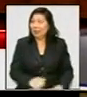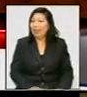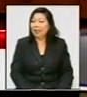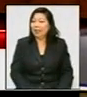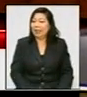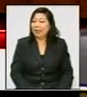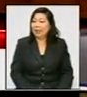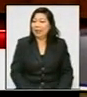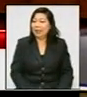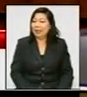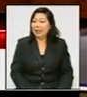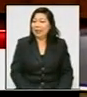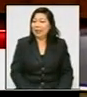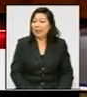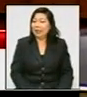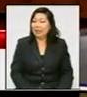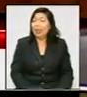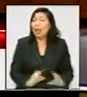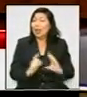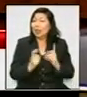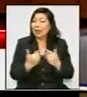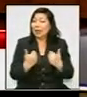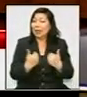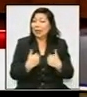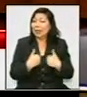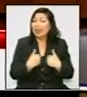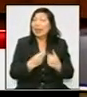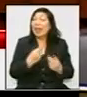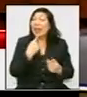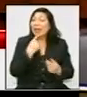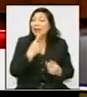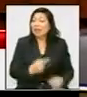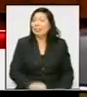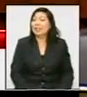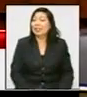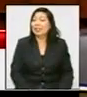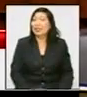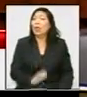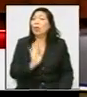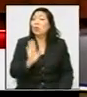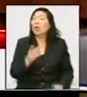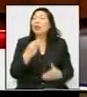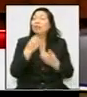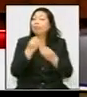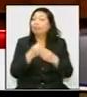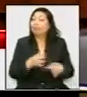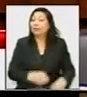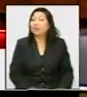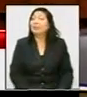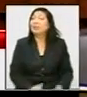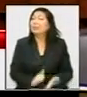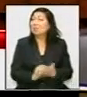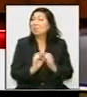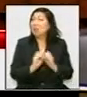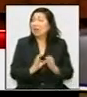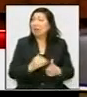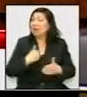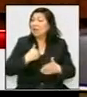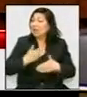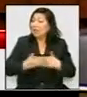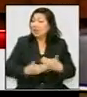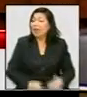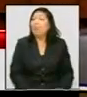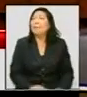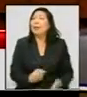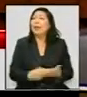Para que concluya. El Congreso va a terminar prestándose a su disolución. Claro, se está generando el